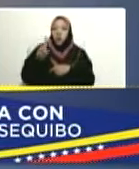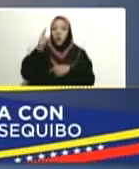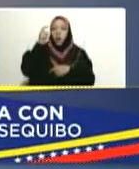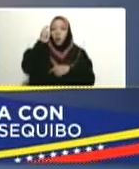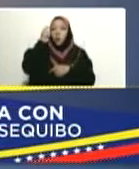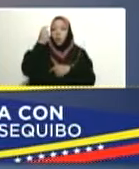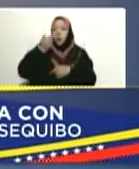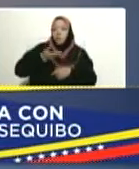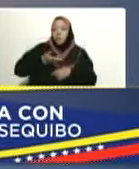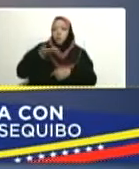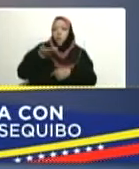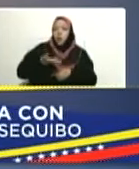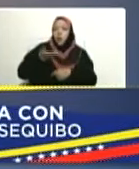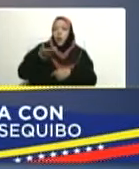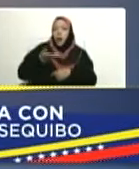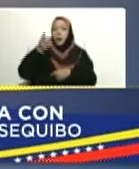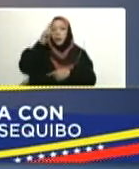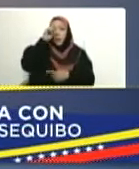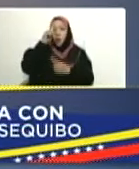reivindicamos